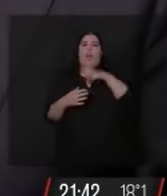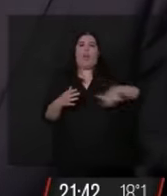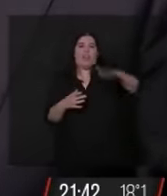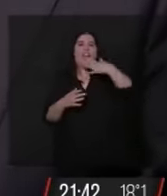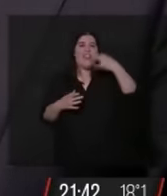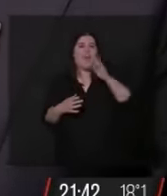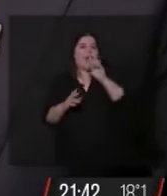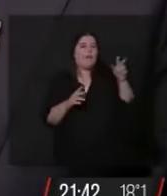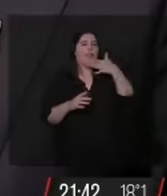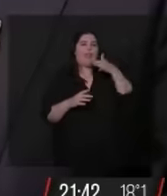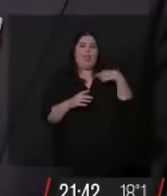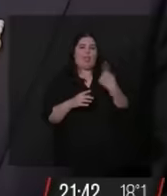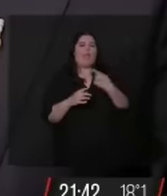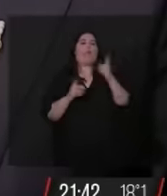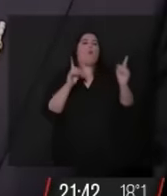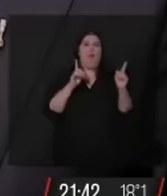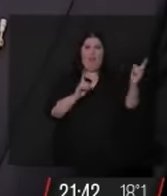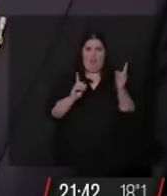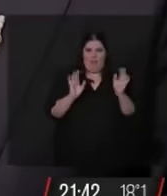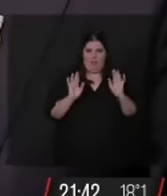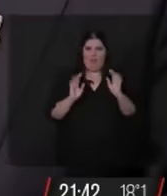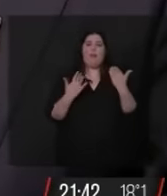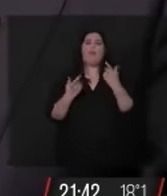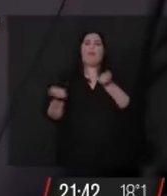para poder llevar adelante la Argentina.